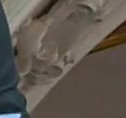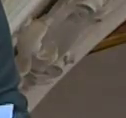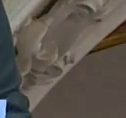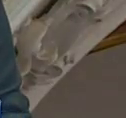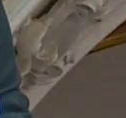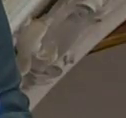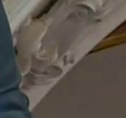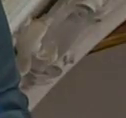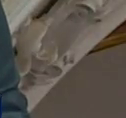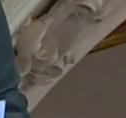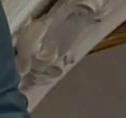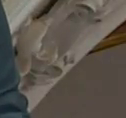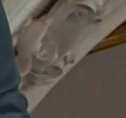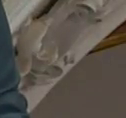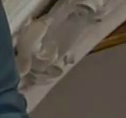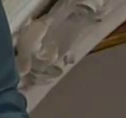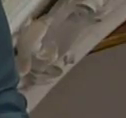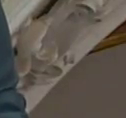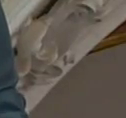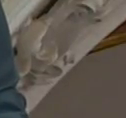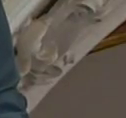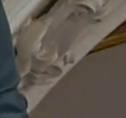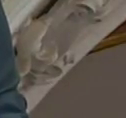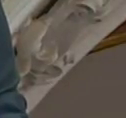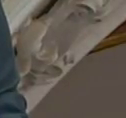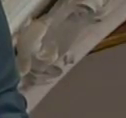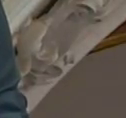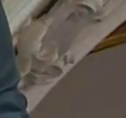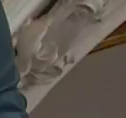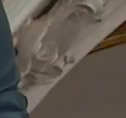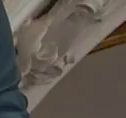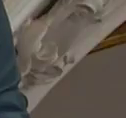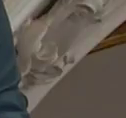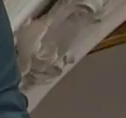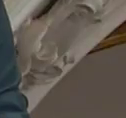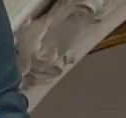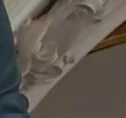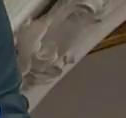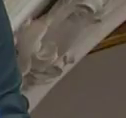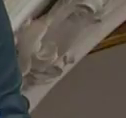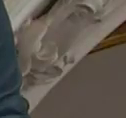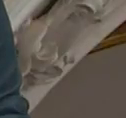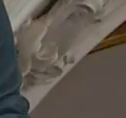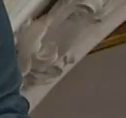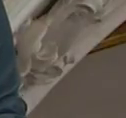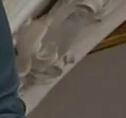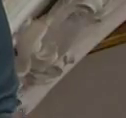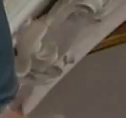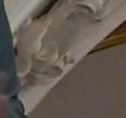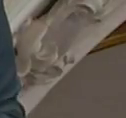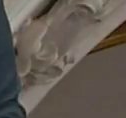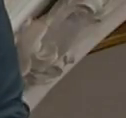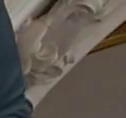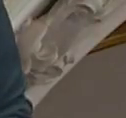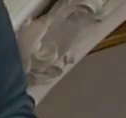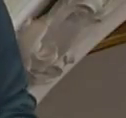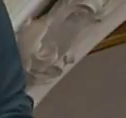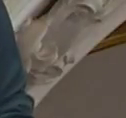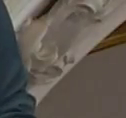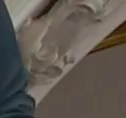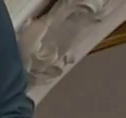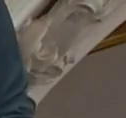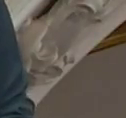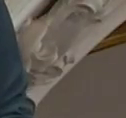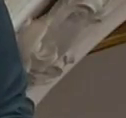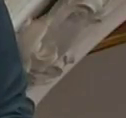Bien, usuarios, avanzamos con más información. Se tiene previsto que en breves minutos se da inicio a esta plenaria, donde estarán participando los más